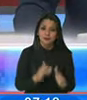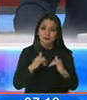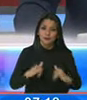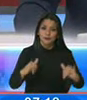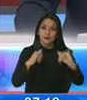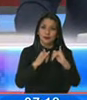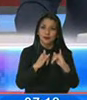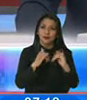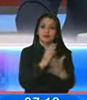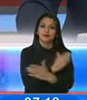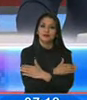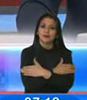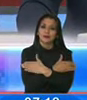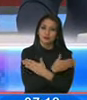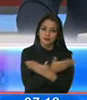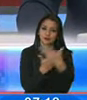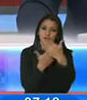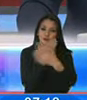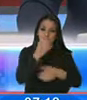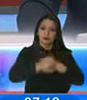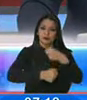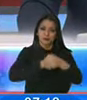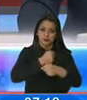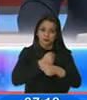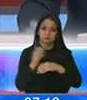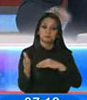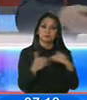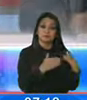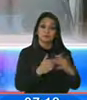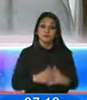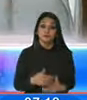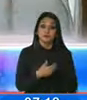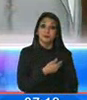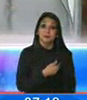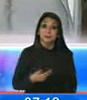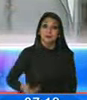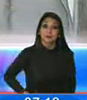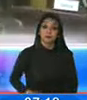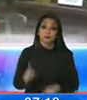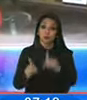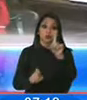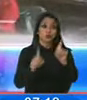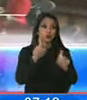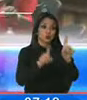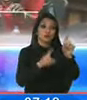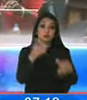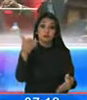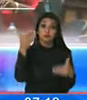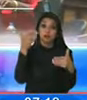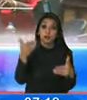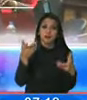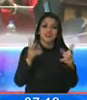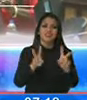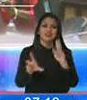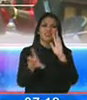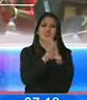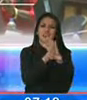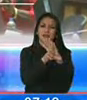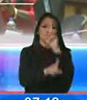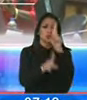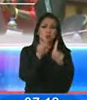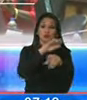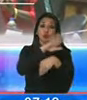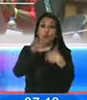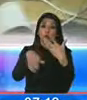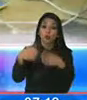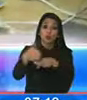un gran abrazo en este año que inicia. El presidente hizo varias consultas, tanto políticas como jurídicas, a todo el